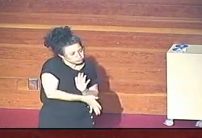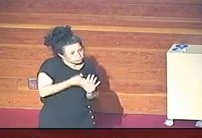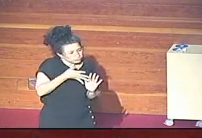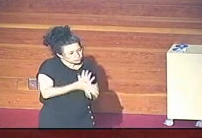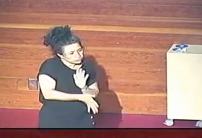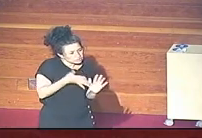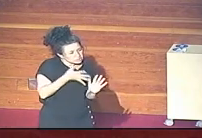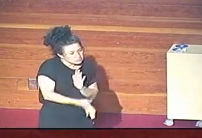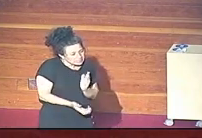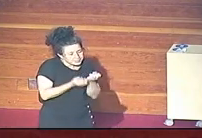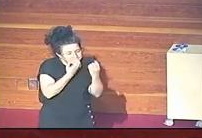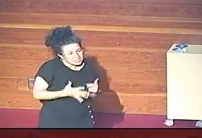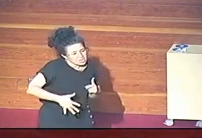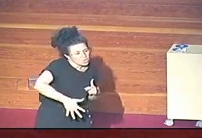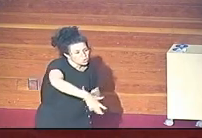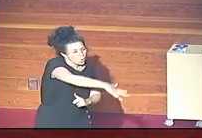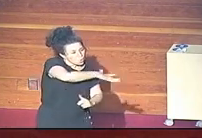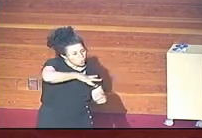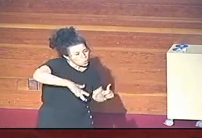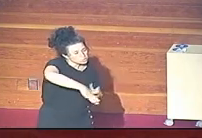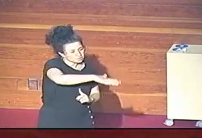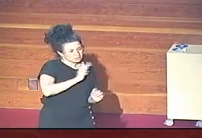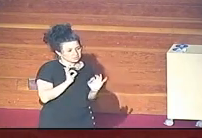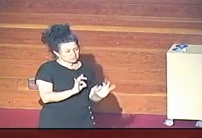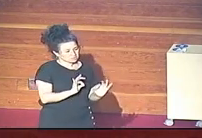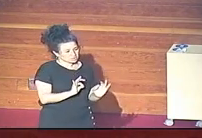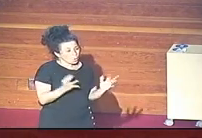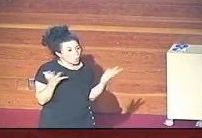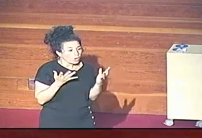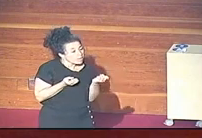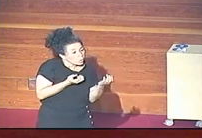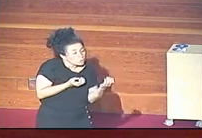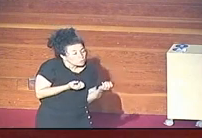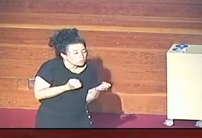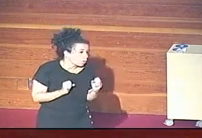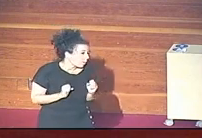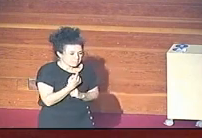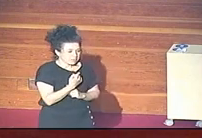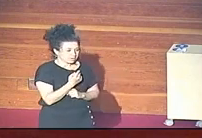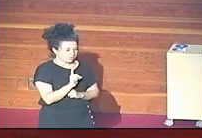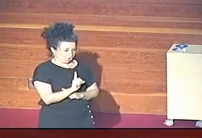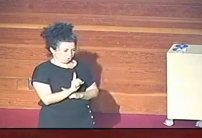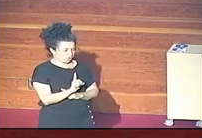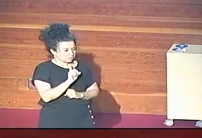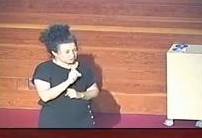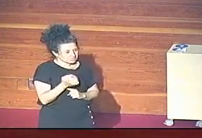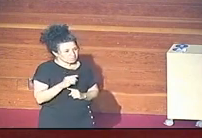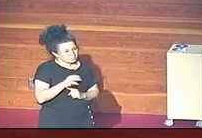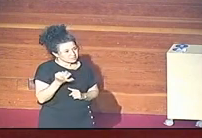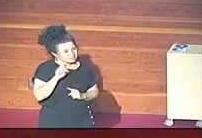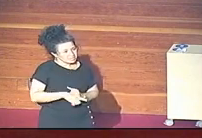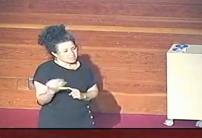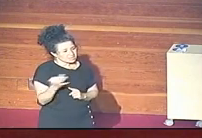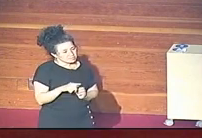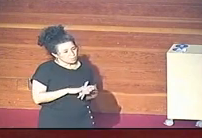todo ese contexto no solamente la urgencia de contarlo y ser los primeros con un lenguaje accesible y